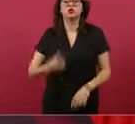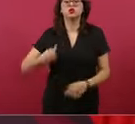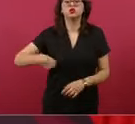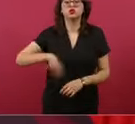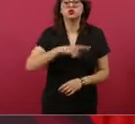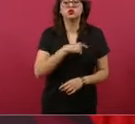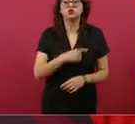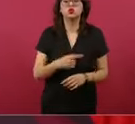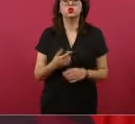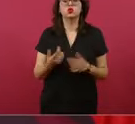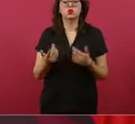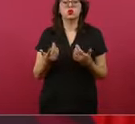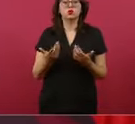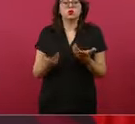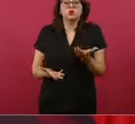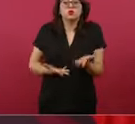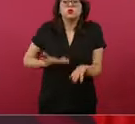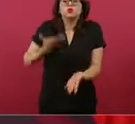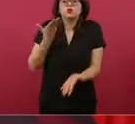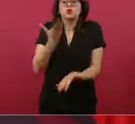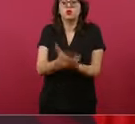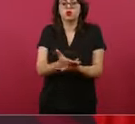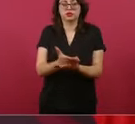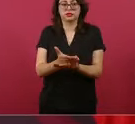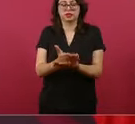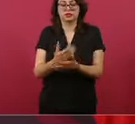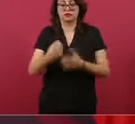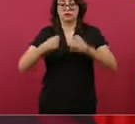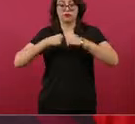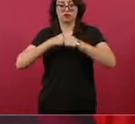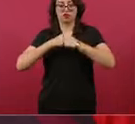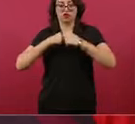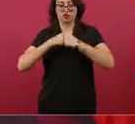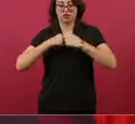toda esa franja, que son